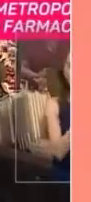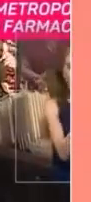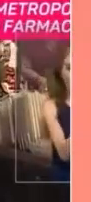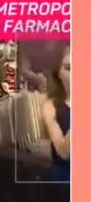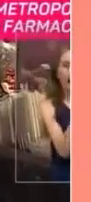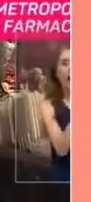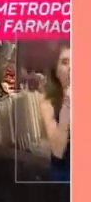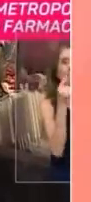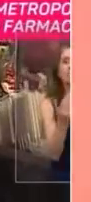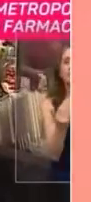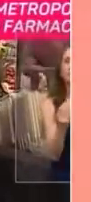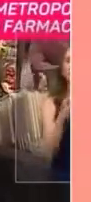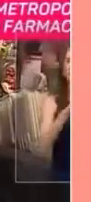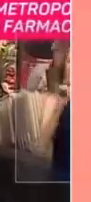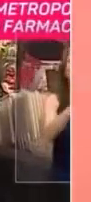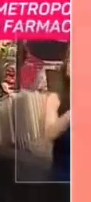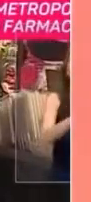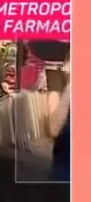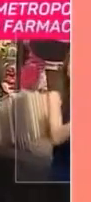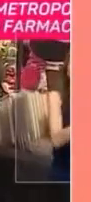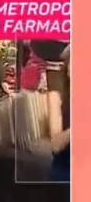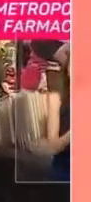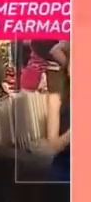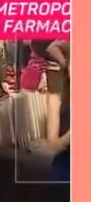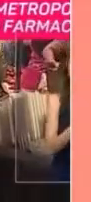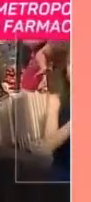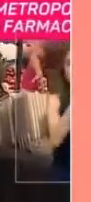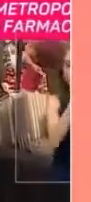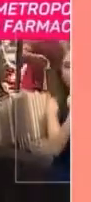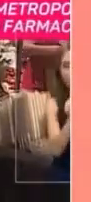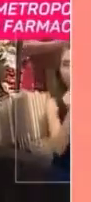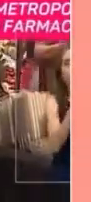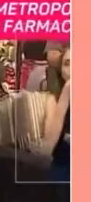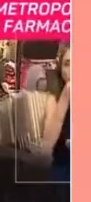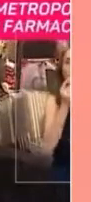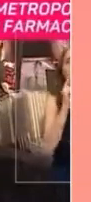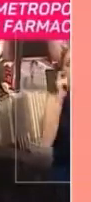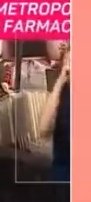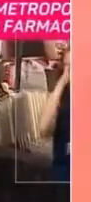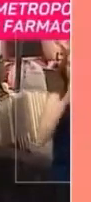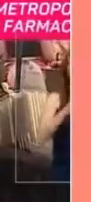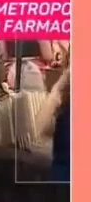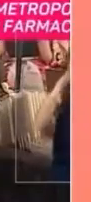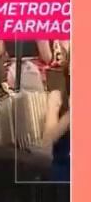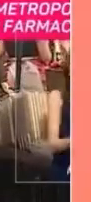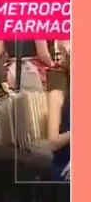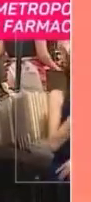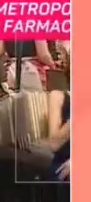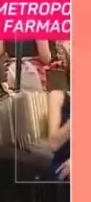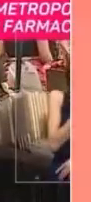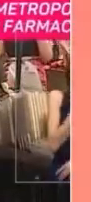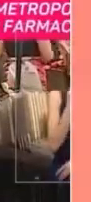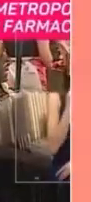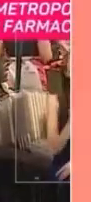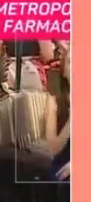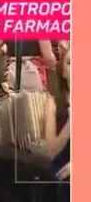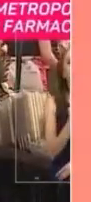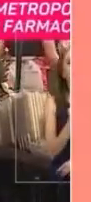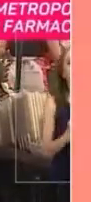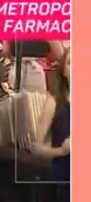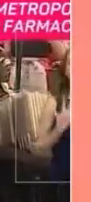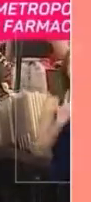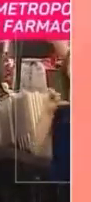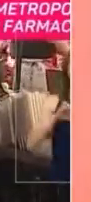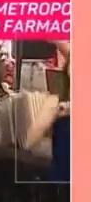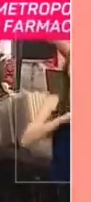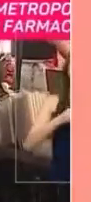requiere una prescripción médica en términos muy generales, porque, no sé, una persona puede tener un problema al hígado o al riñón y un medicamento que